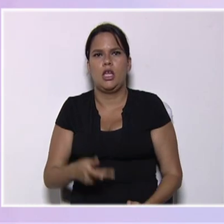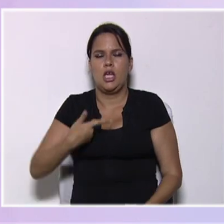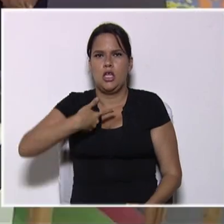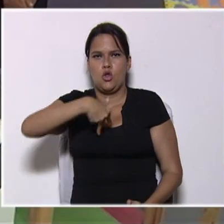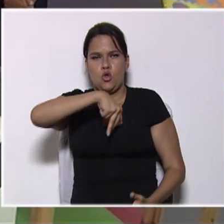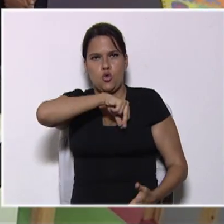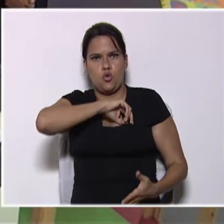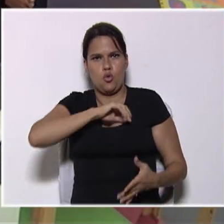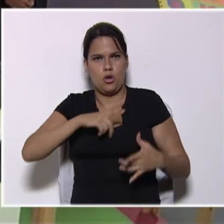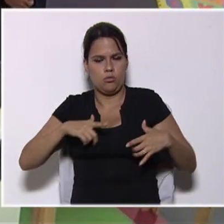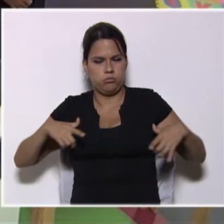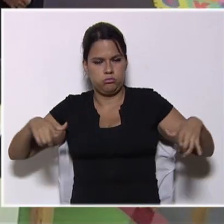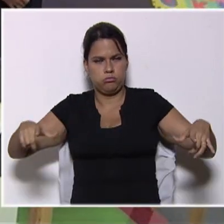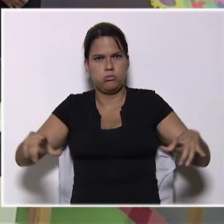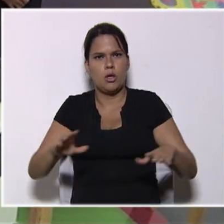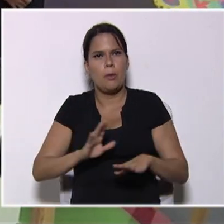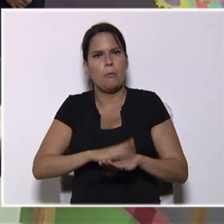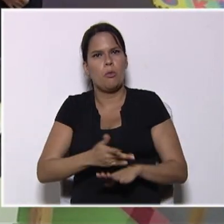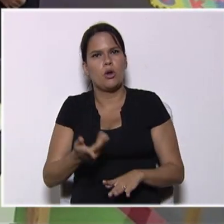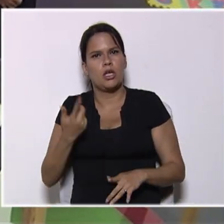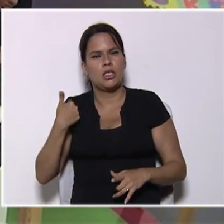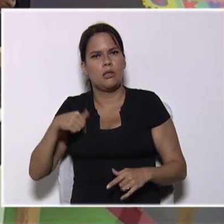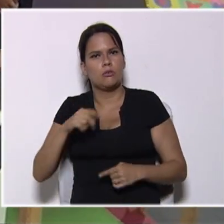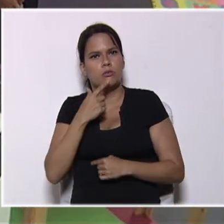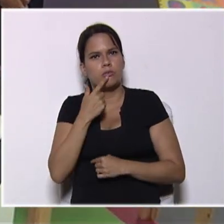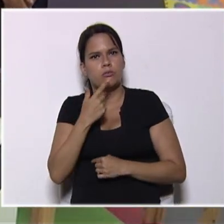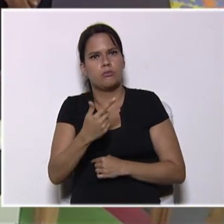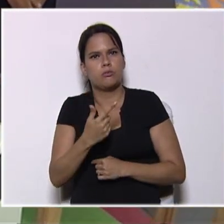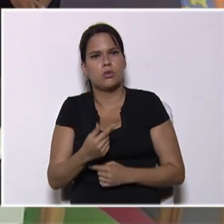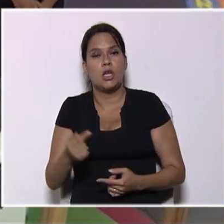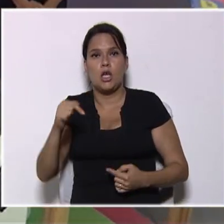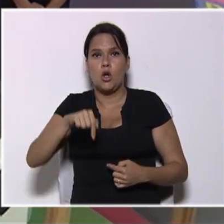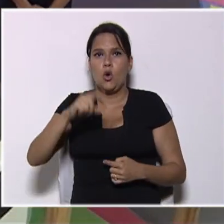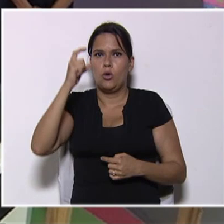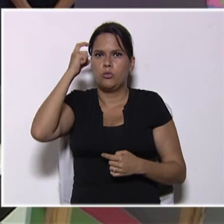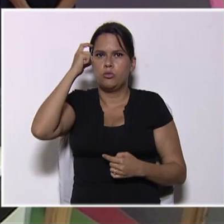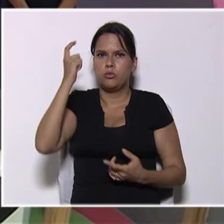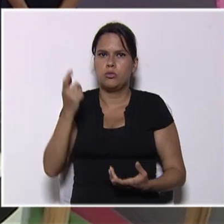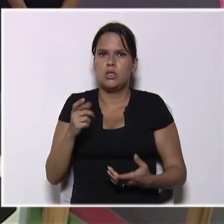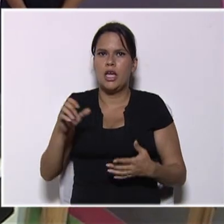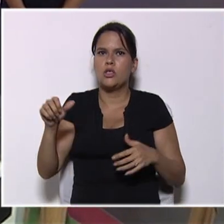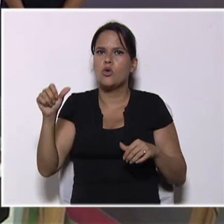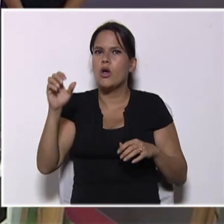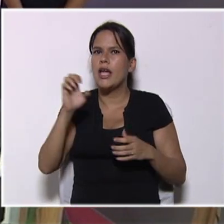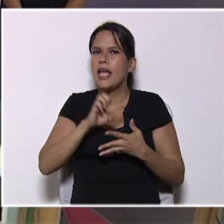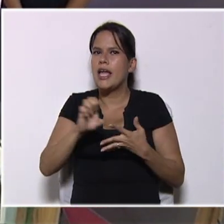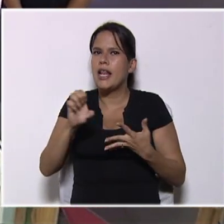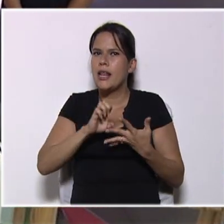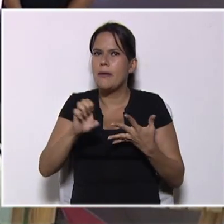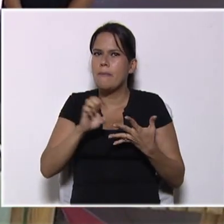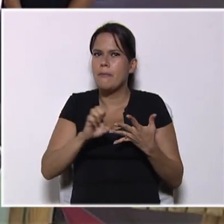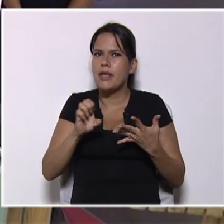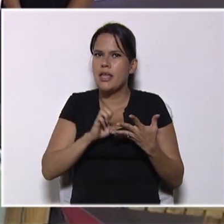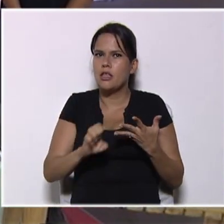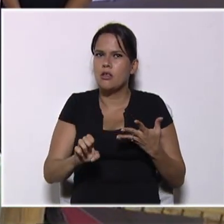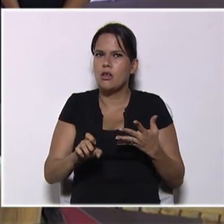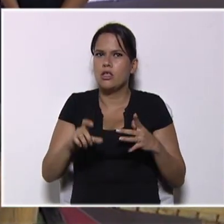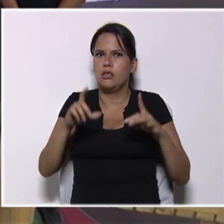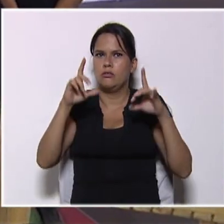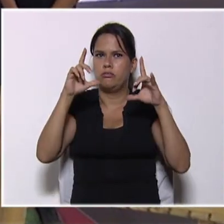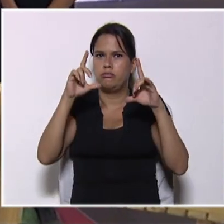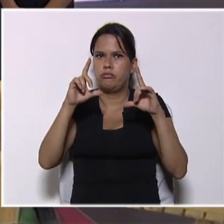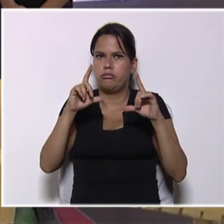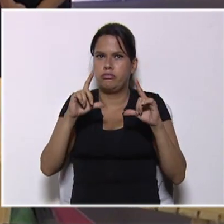nuestro ambiente? Porque tenemos que decir que hoy en día esos elementos se está disminuyendo